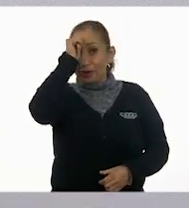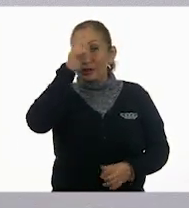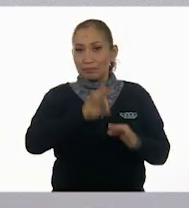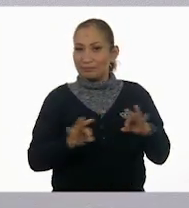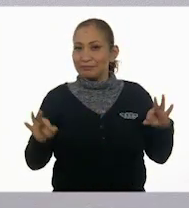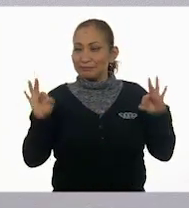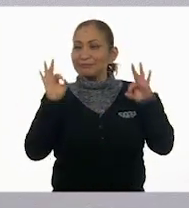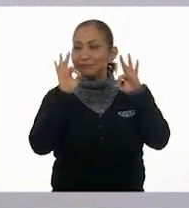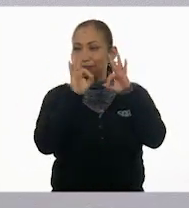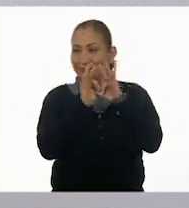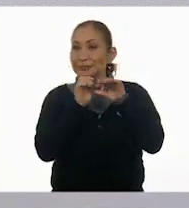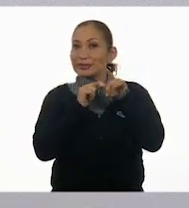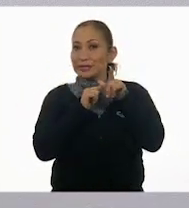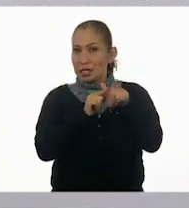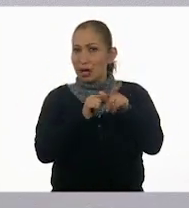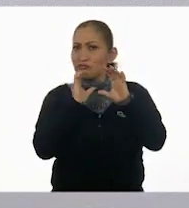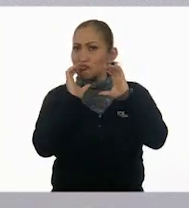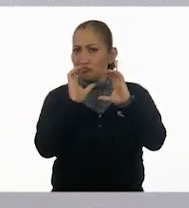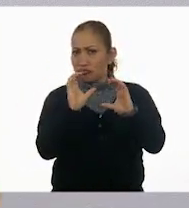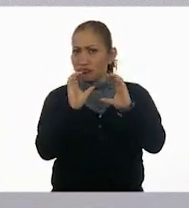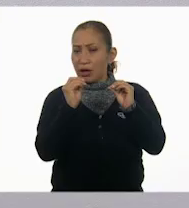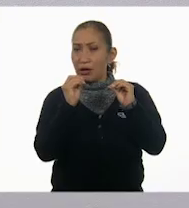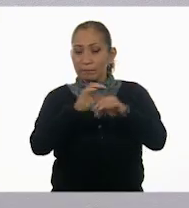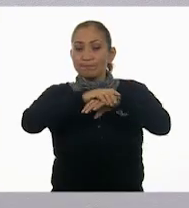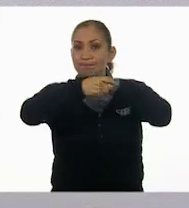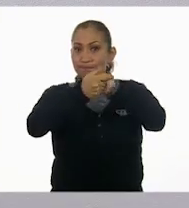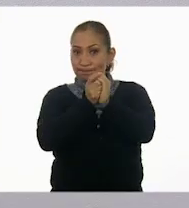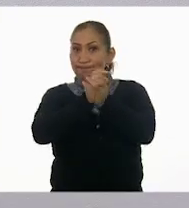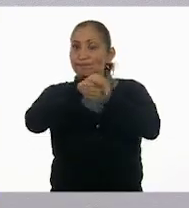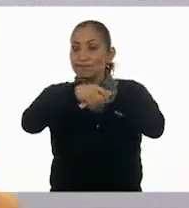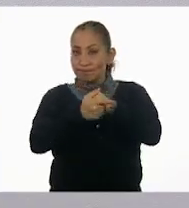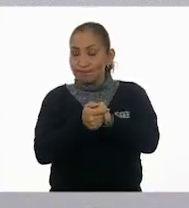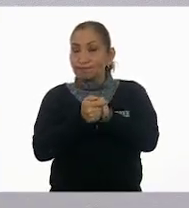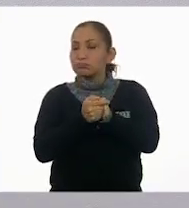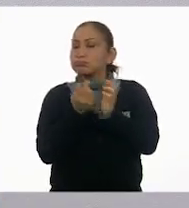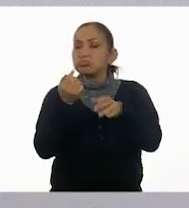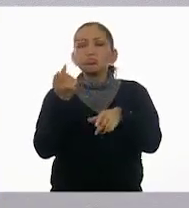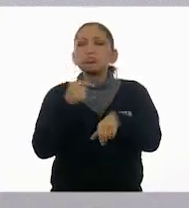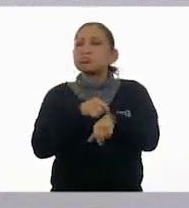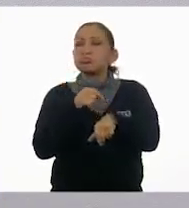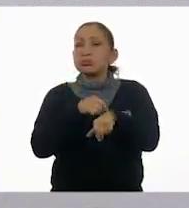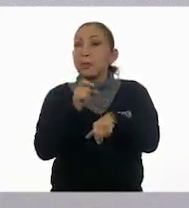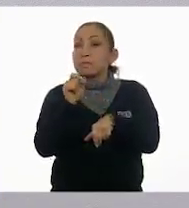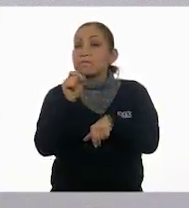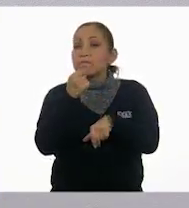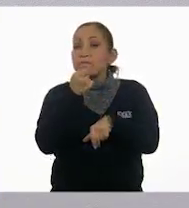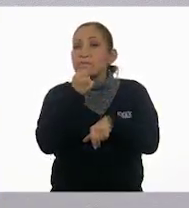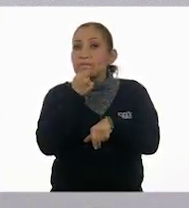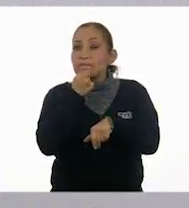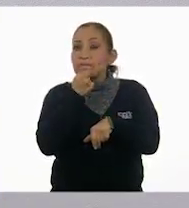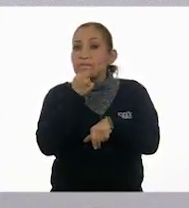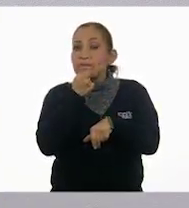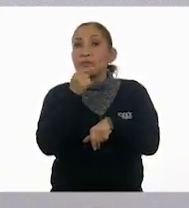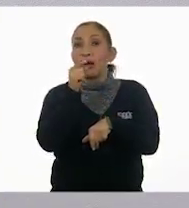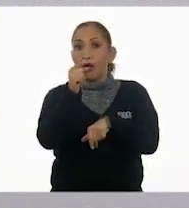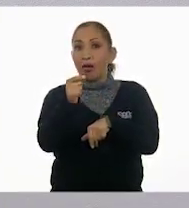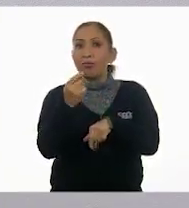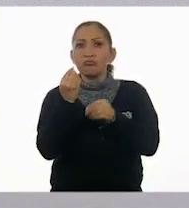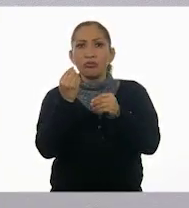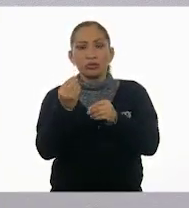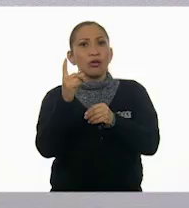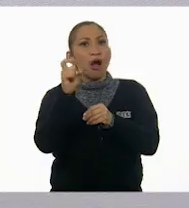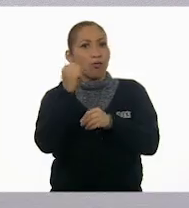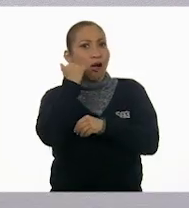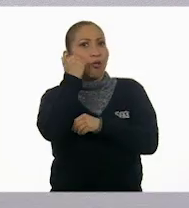es importante seguir cuidándonos, lavándonos las manos por lo menos durante 20 segundos, usando